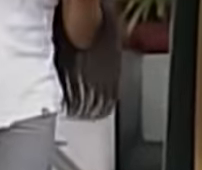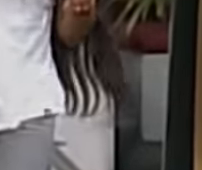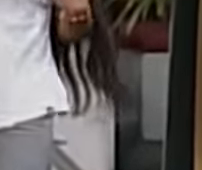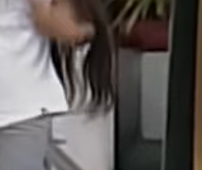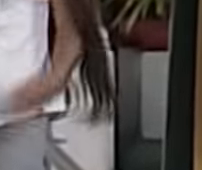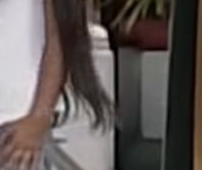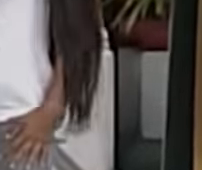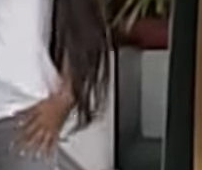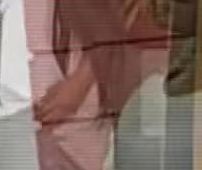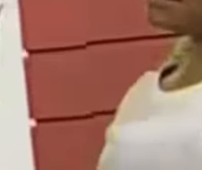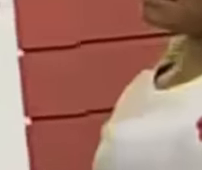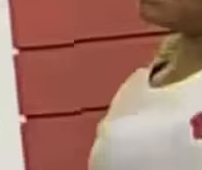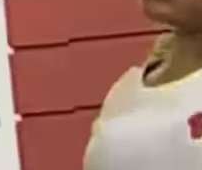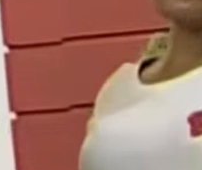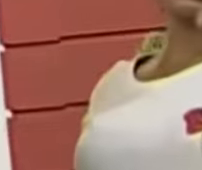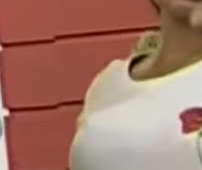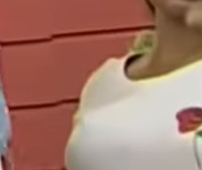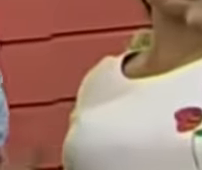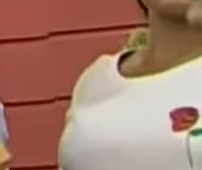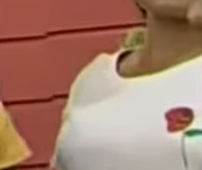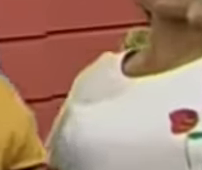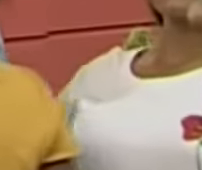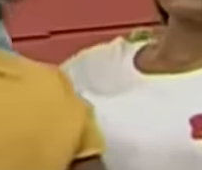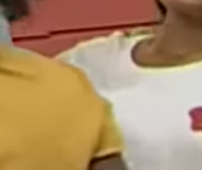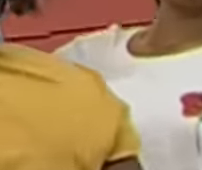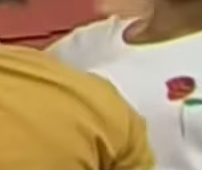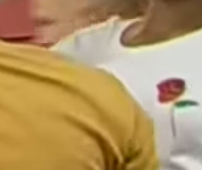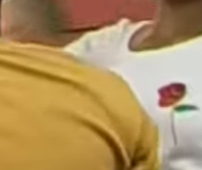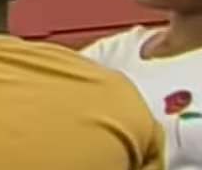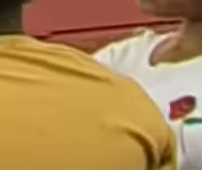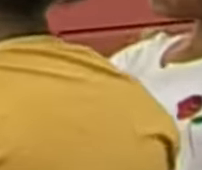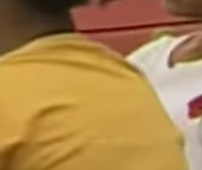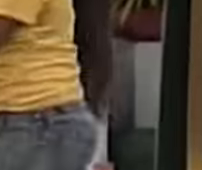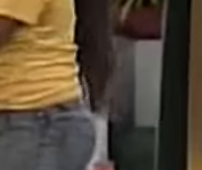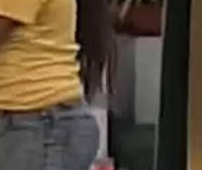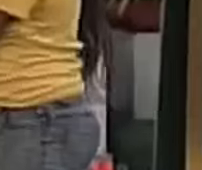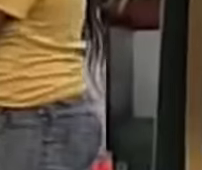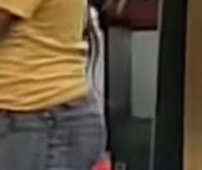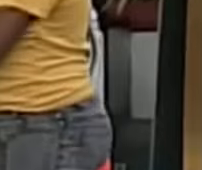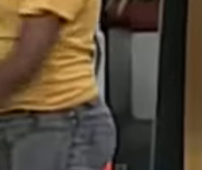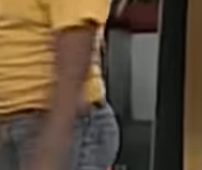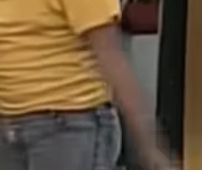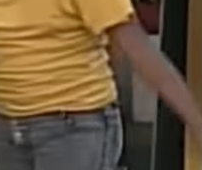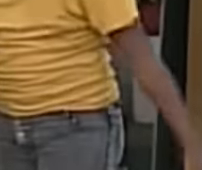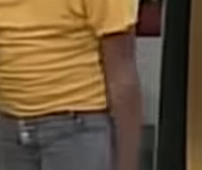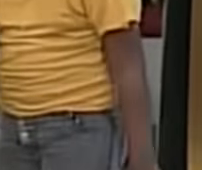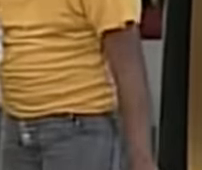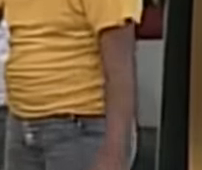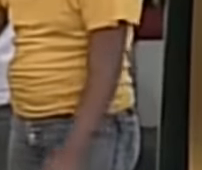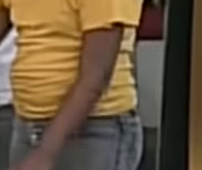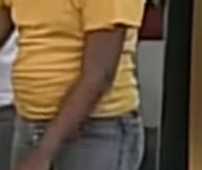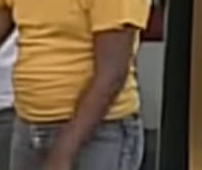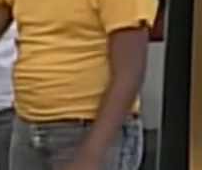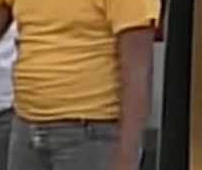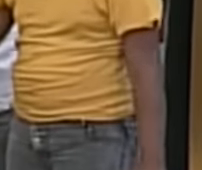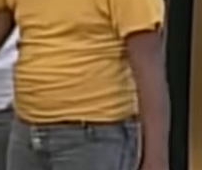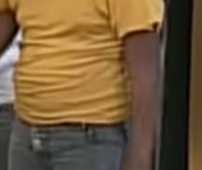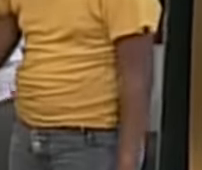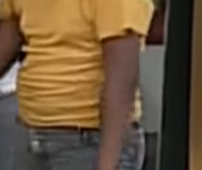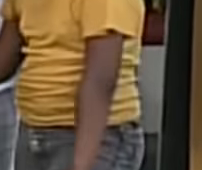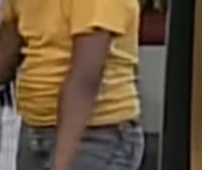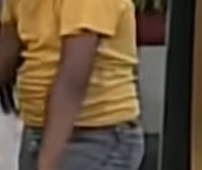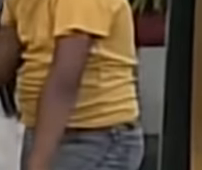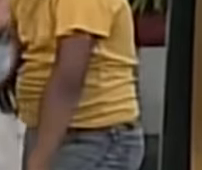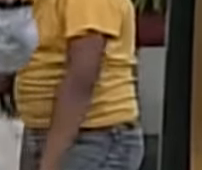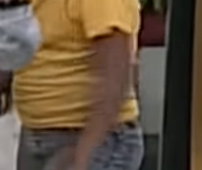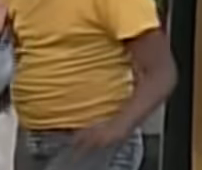Maduro Moros, expresando esa alegría, esa emoción, esa fortaleza. Mira, que él juega básquet. Ah, bueno, atiéndeme estos niños,